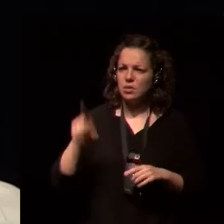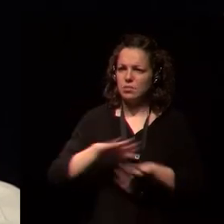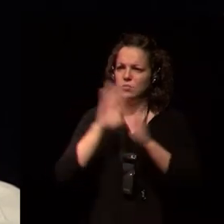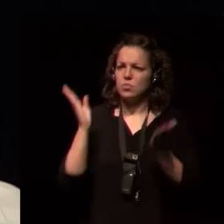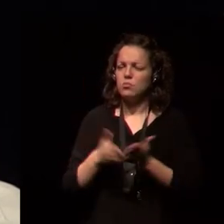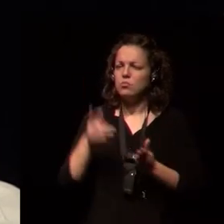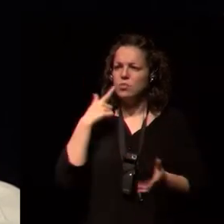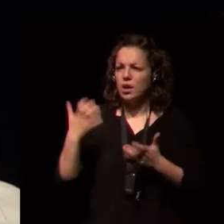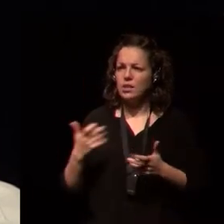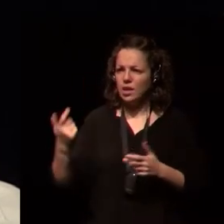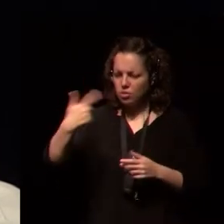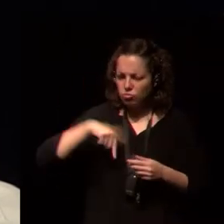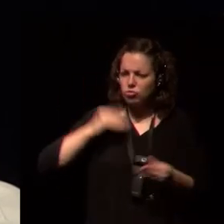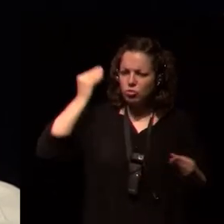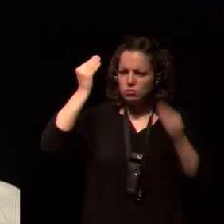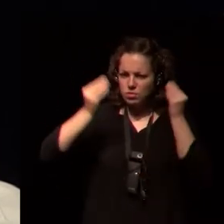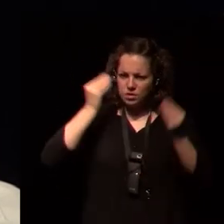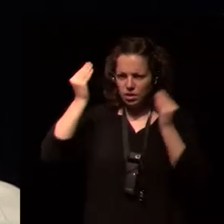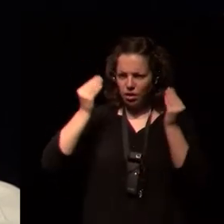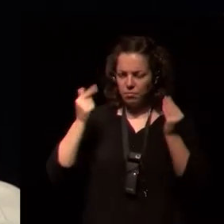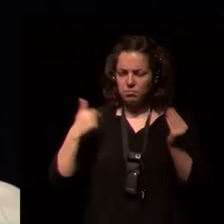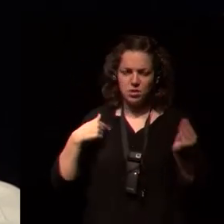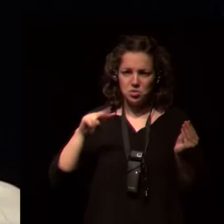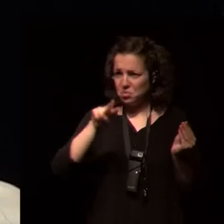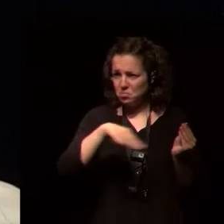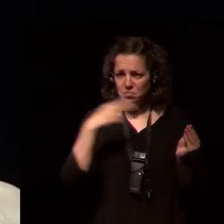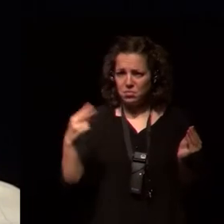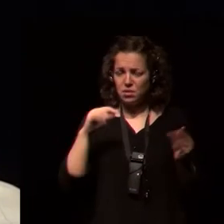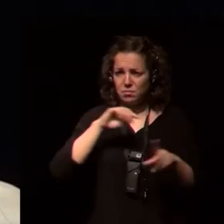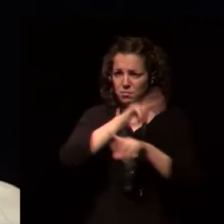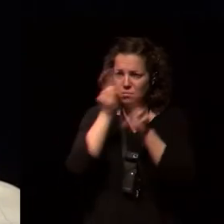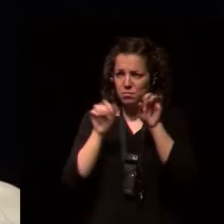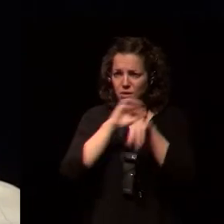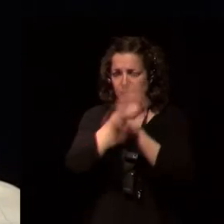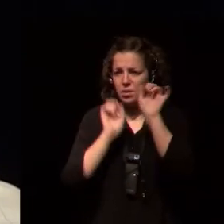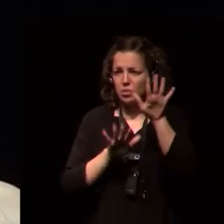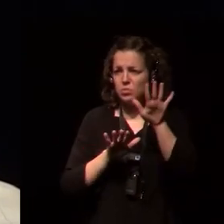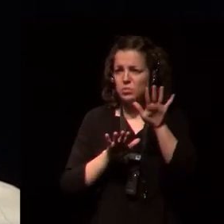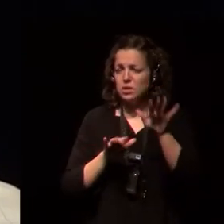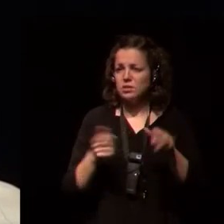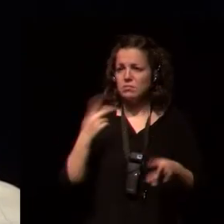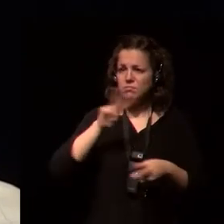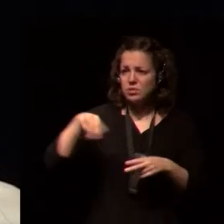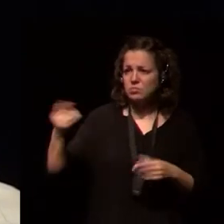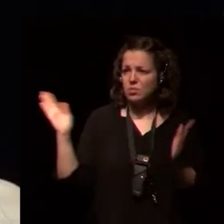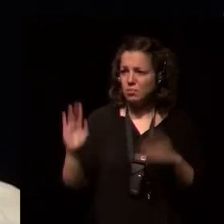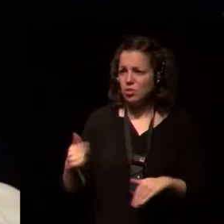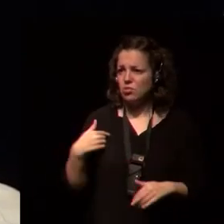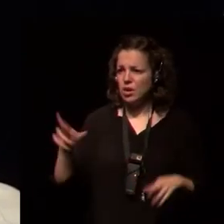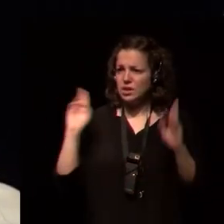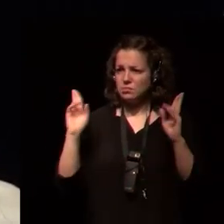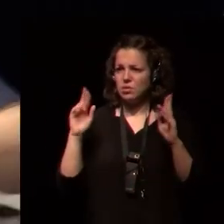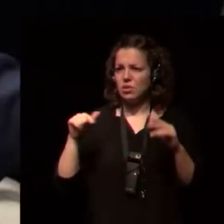deberíamos cuestionarlos? Y no tengo respuestas a estas preguntas, pero espero que nos permitan tener